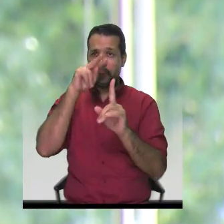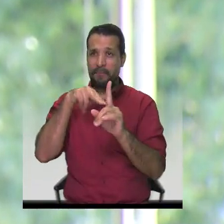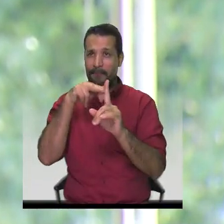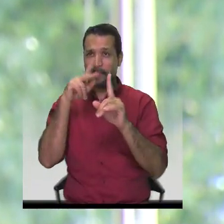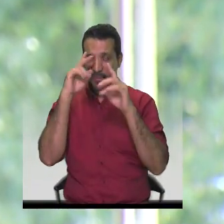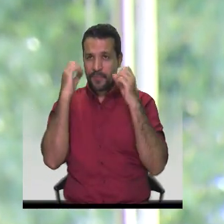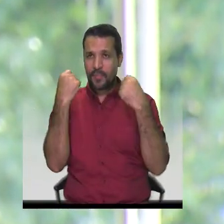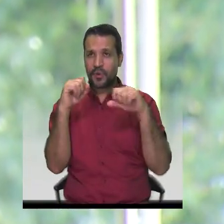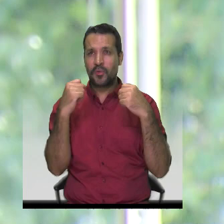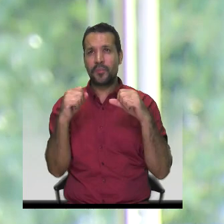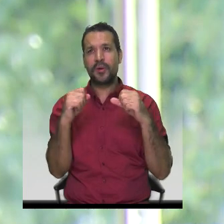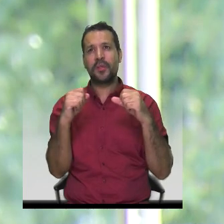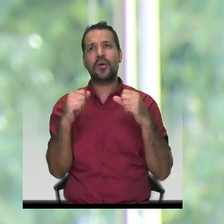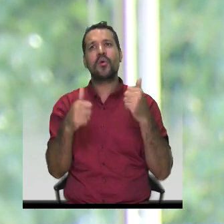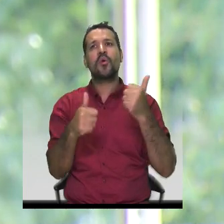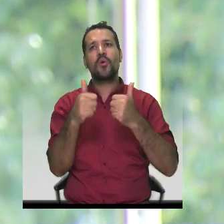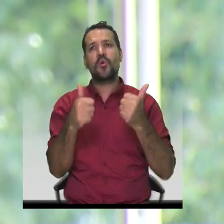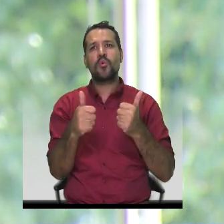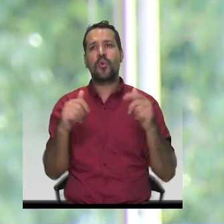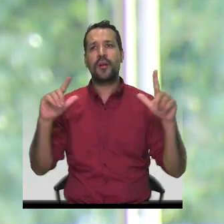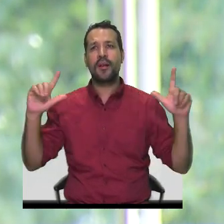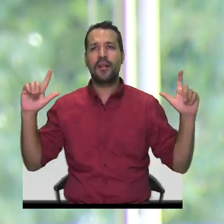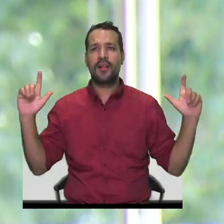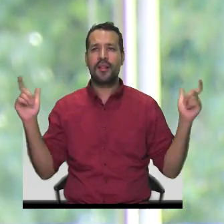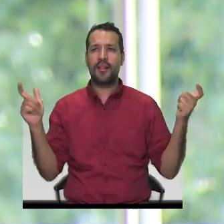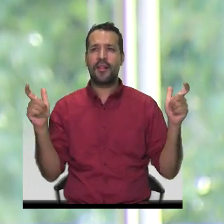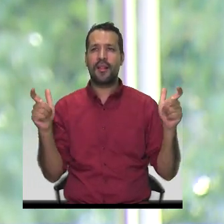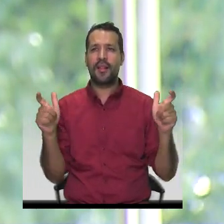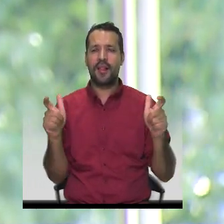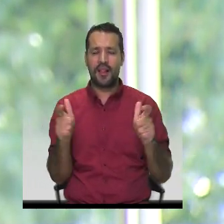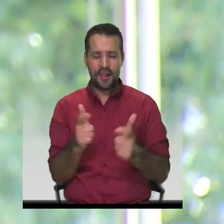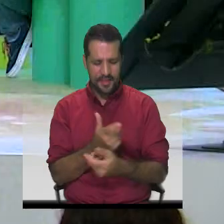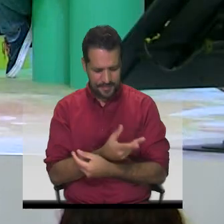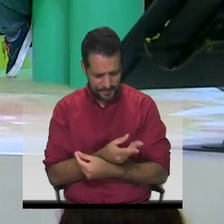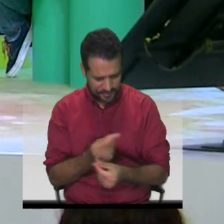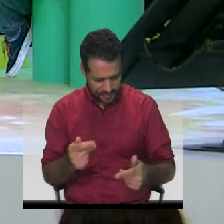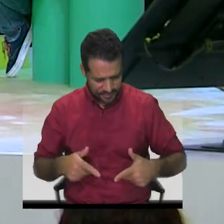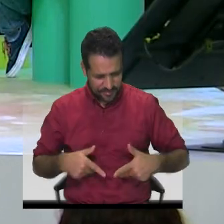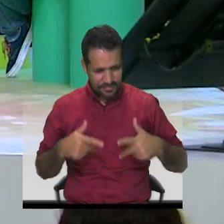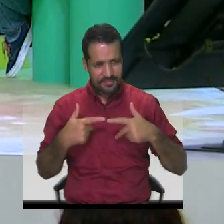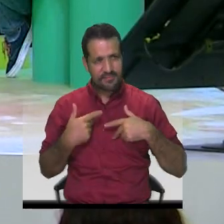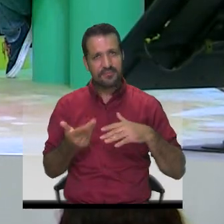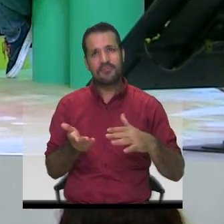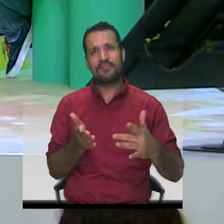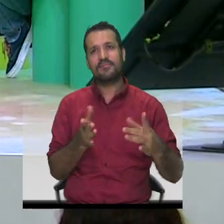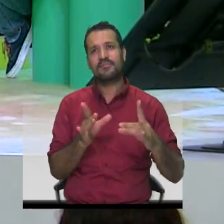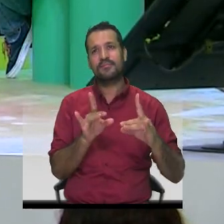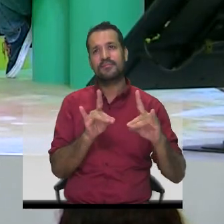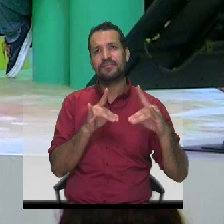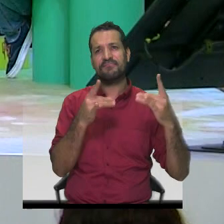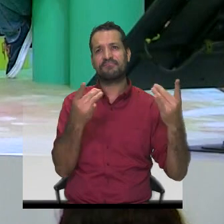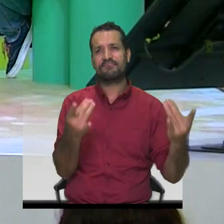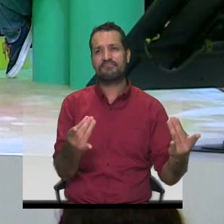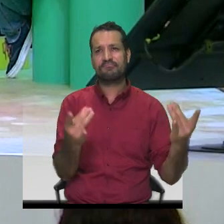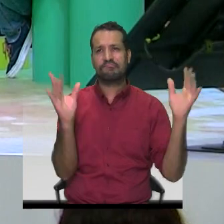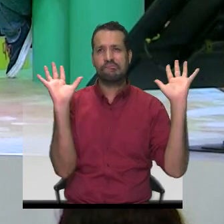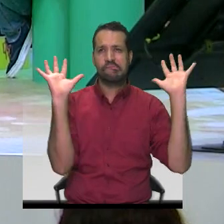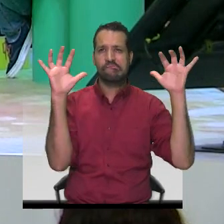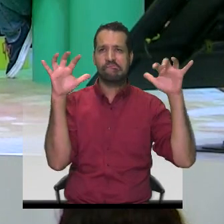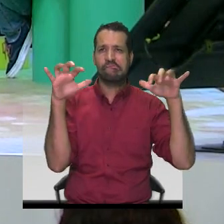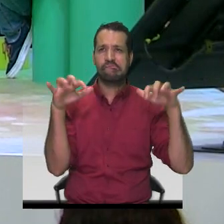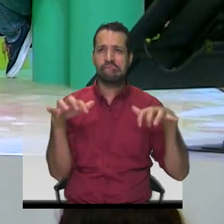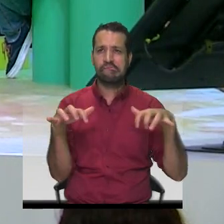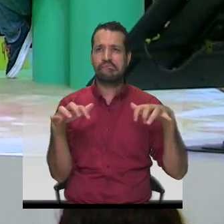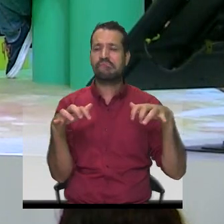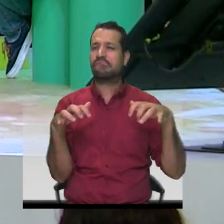estamos generando una extinción masiva de la vida sobre el planeta. Y si nosotros entendemos que eso es tan importante como la